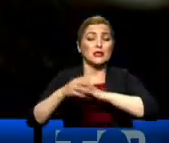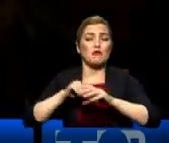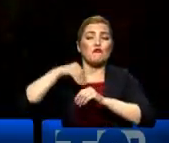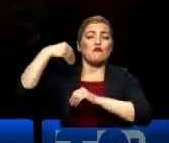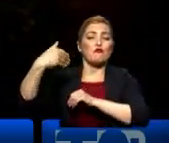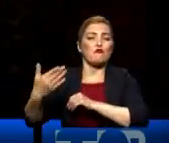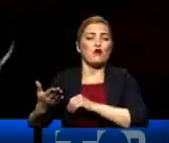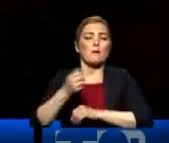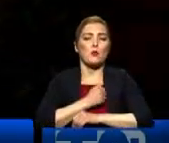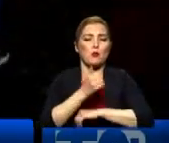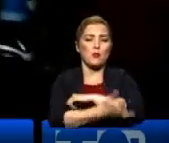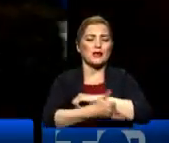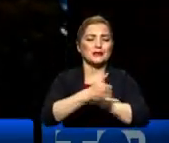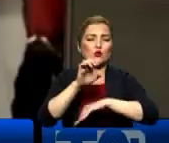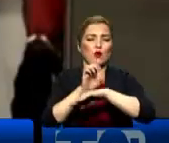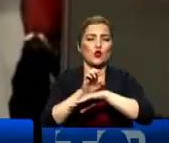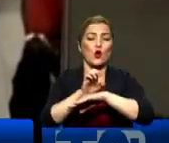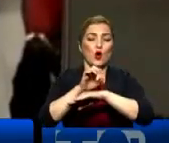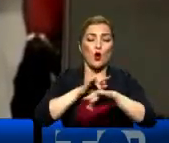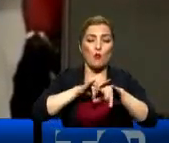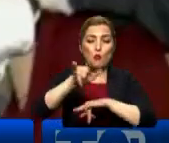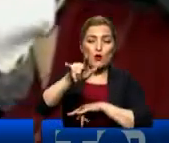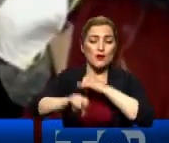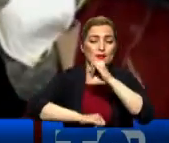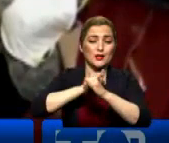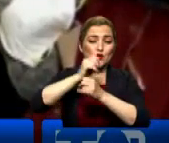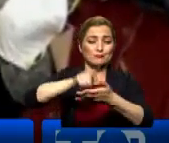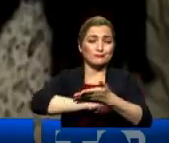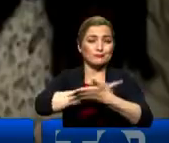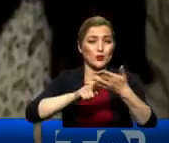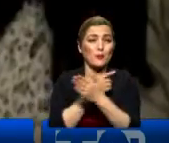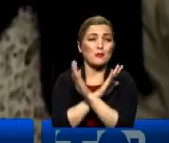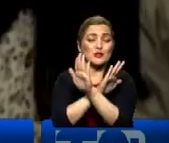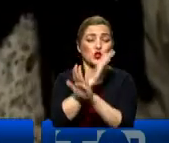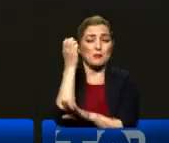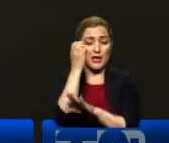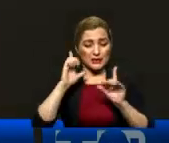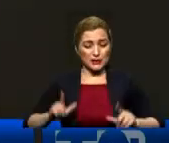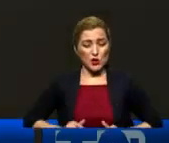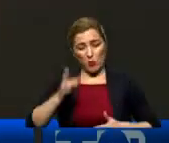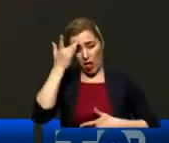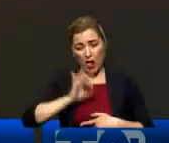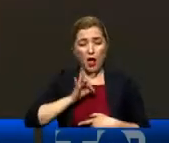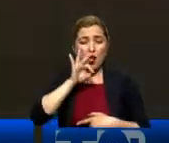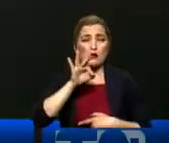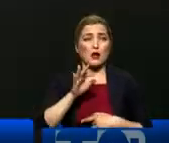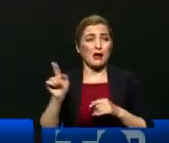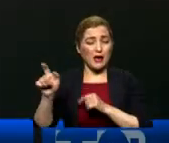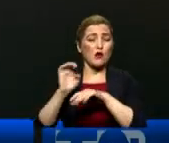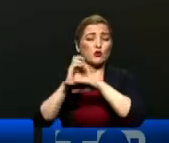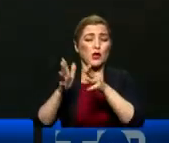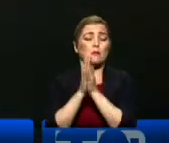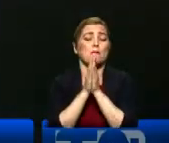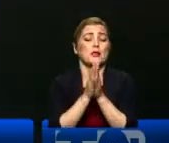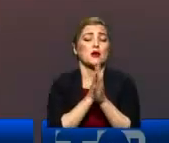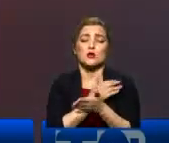de que el Ecuador cancelara los vuelos internacionales como medida de prevención sanitaria. Ahora solicitan ayuda para retornar y superar